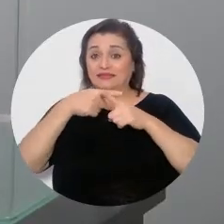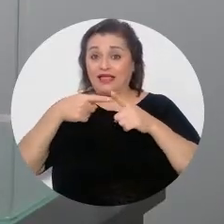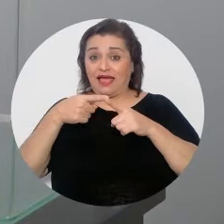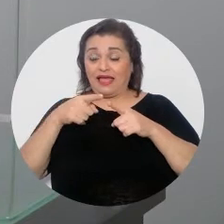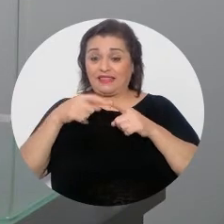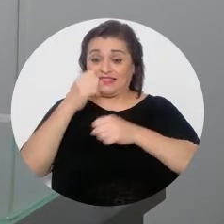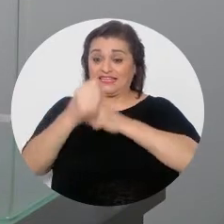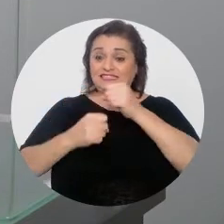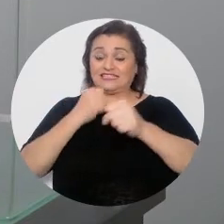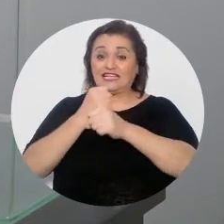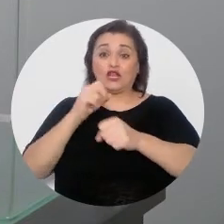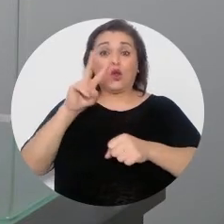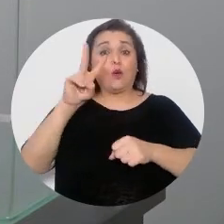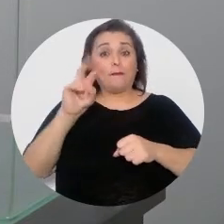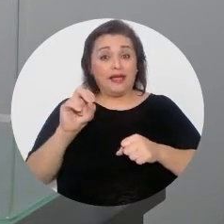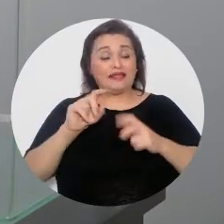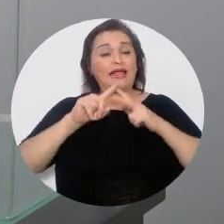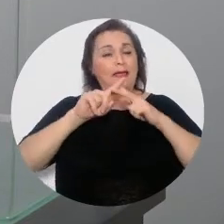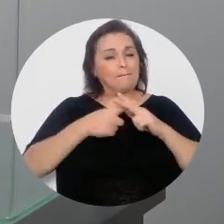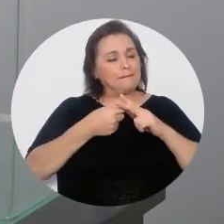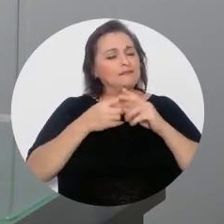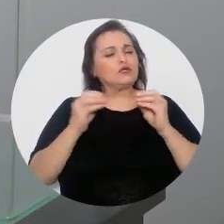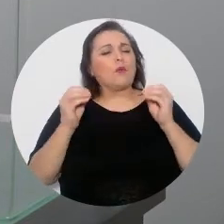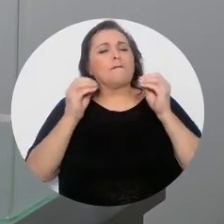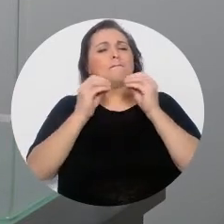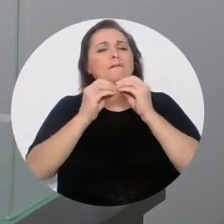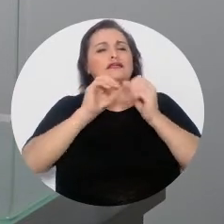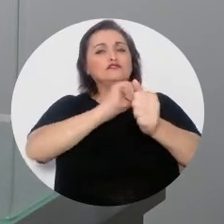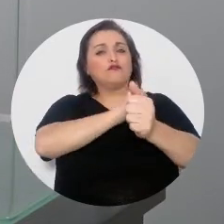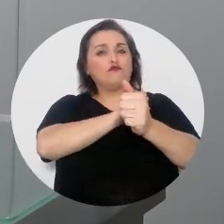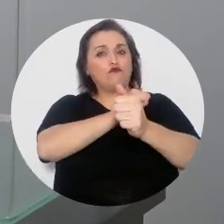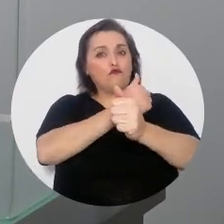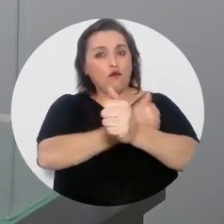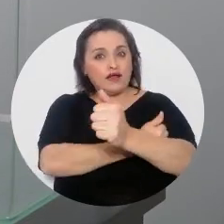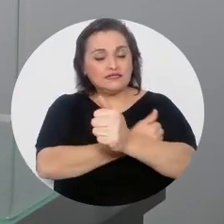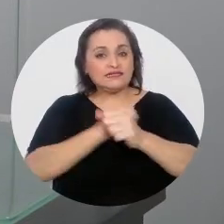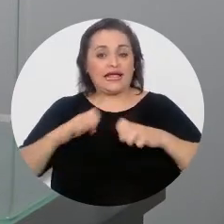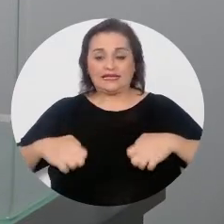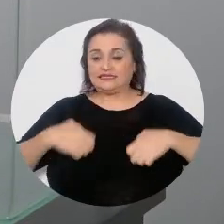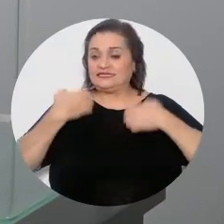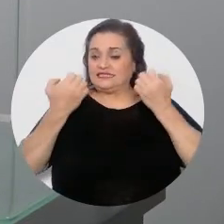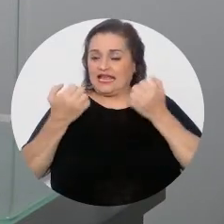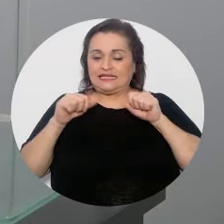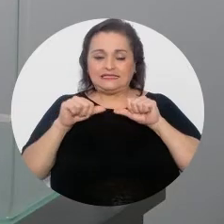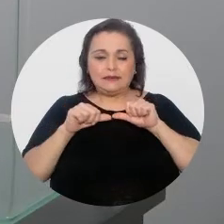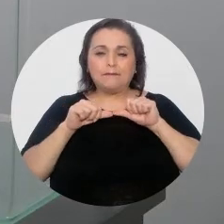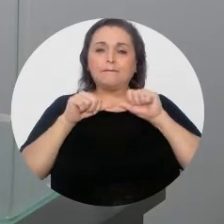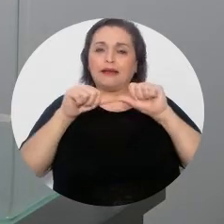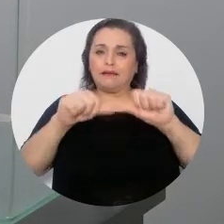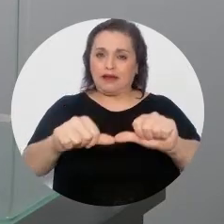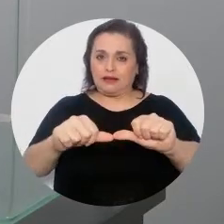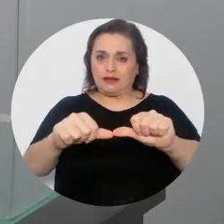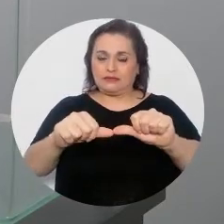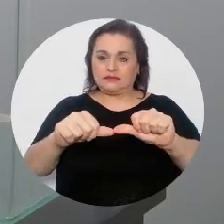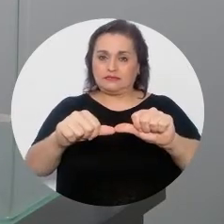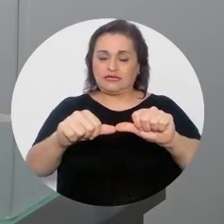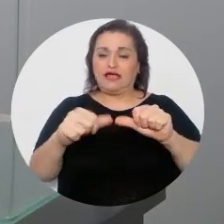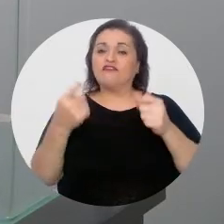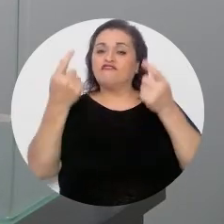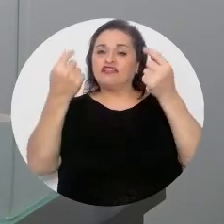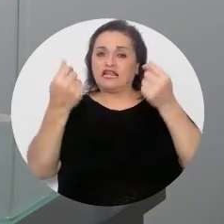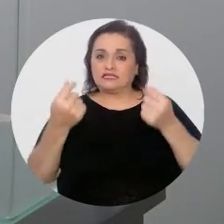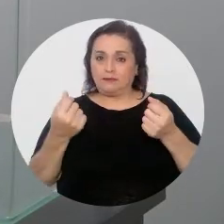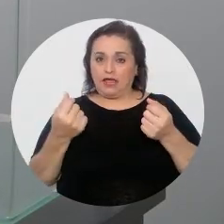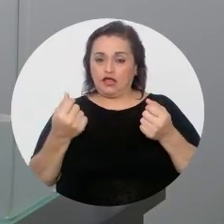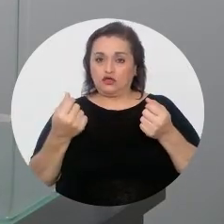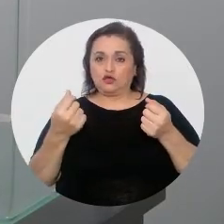XX, empiece a permear con mayor fuerza la existencia o la prevalencia